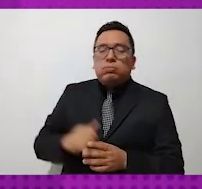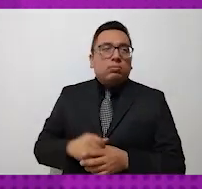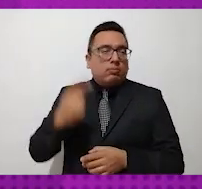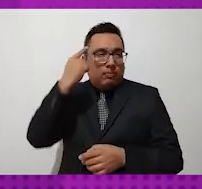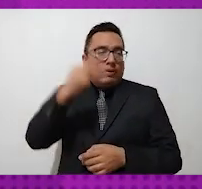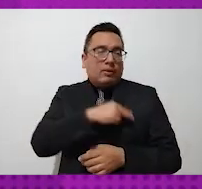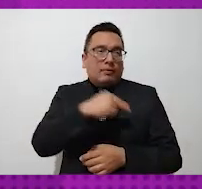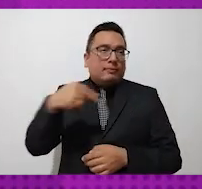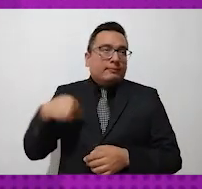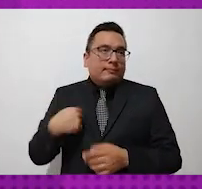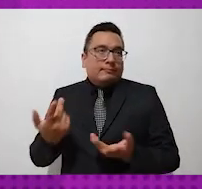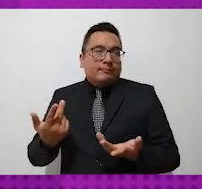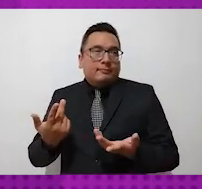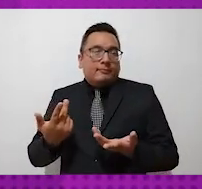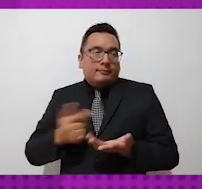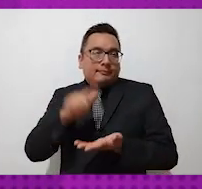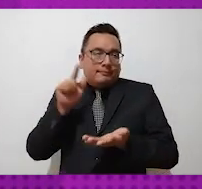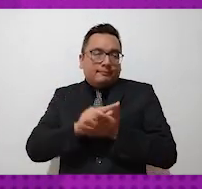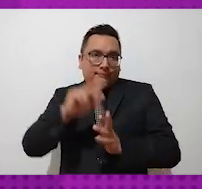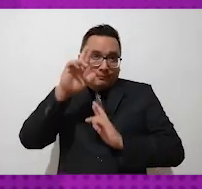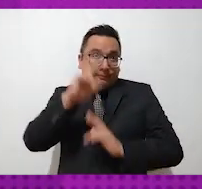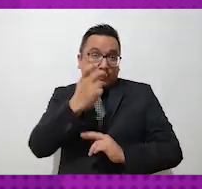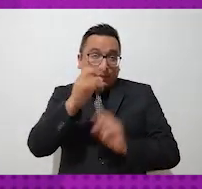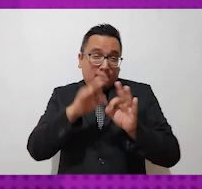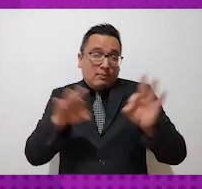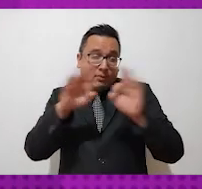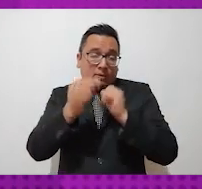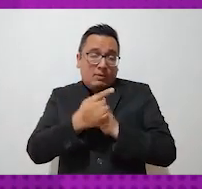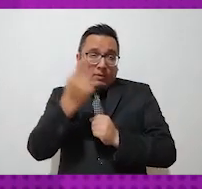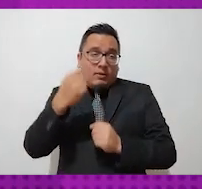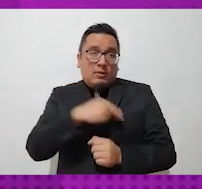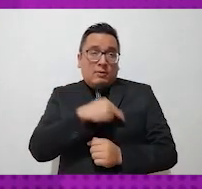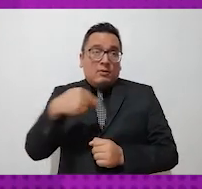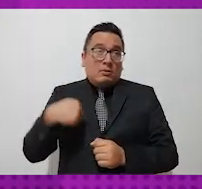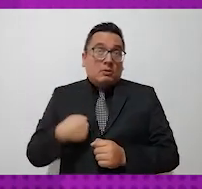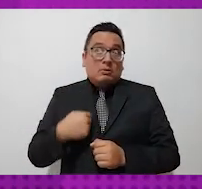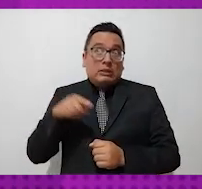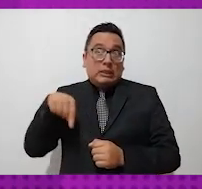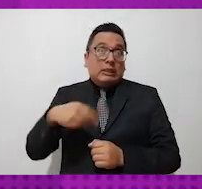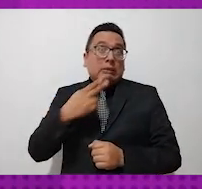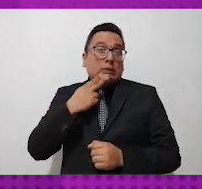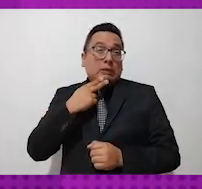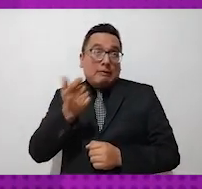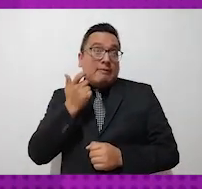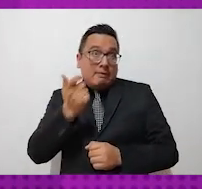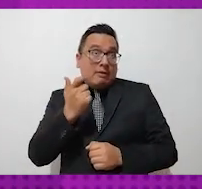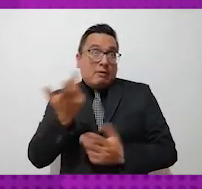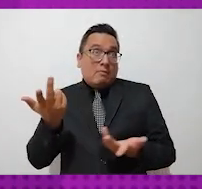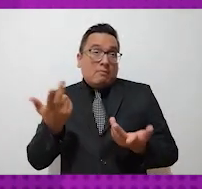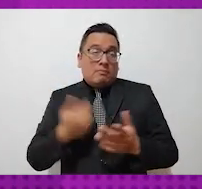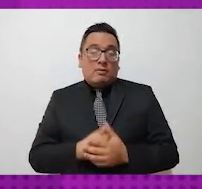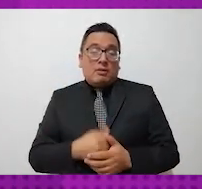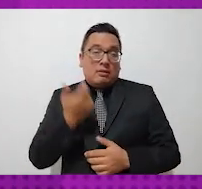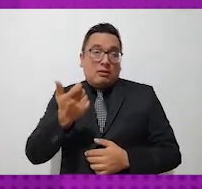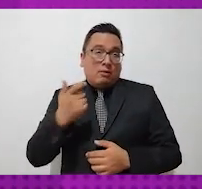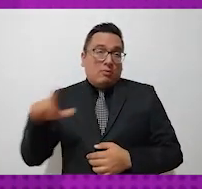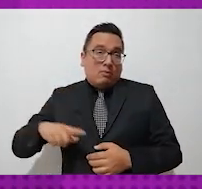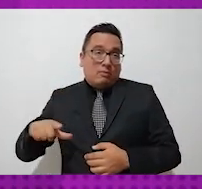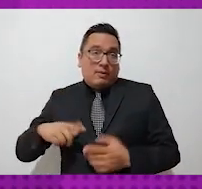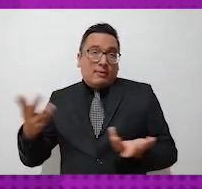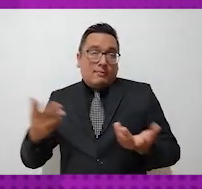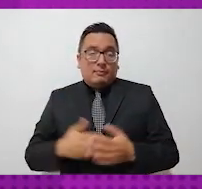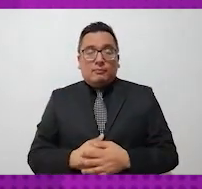actuar conforme a derecho, que es muy importante porque estamos administrando un recurso de la ciudadanía, un recurso